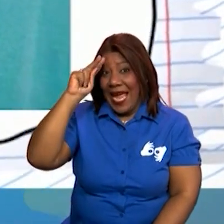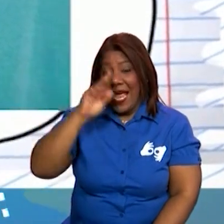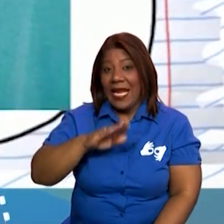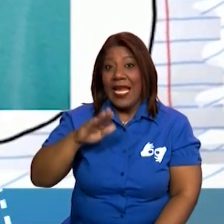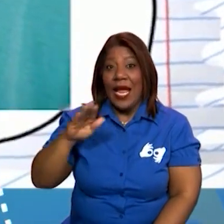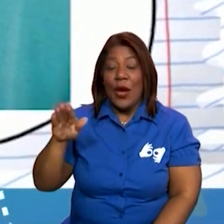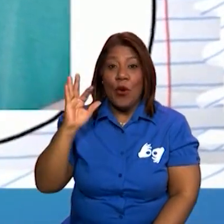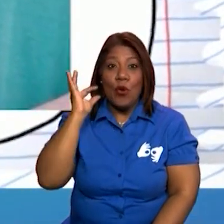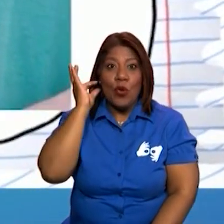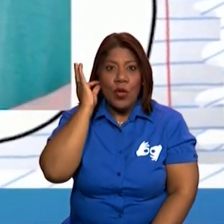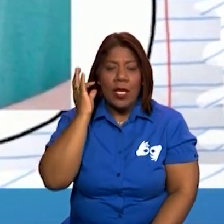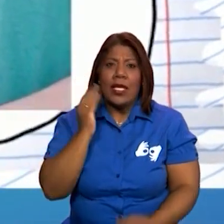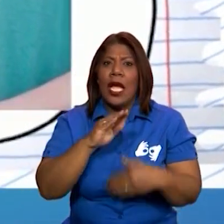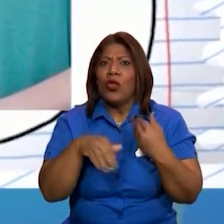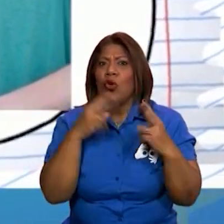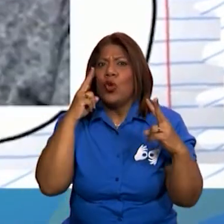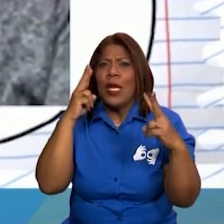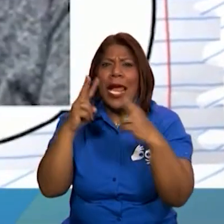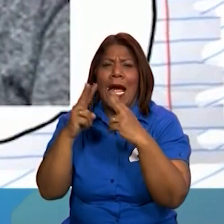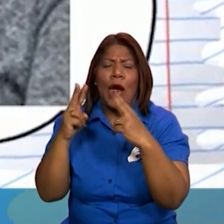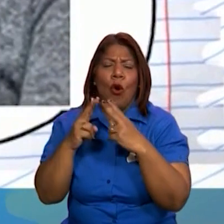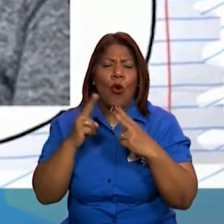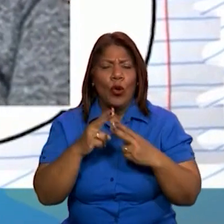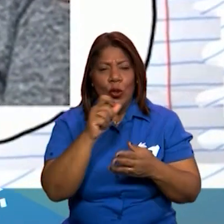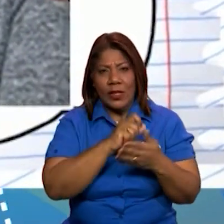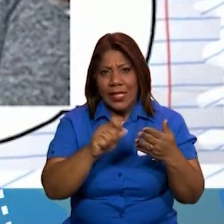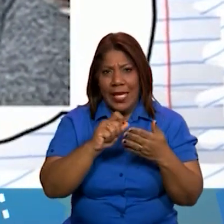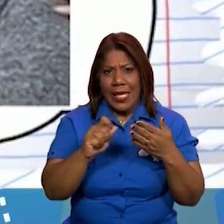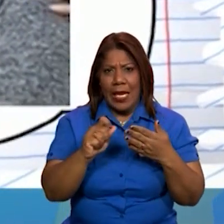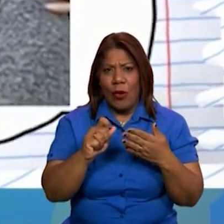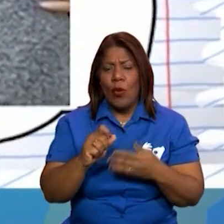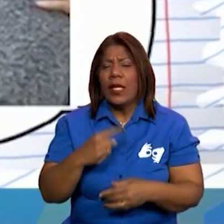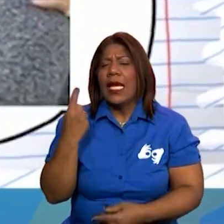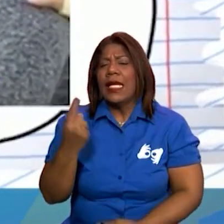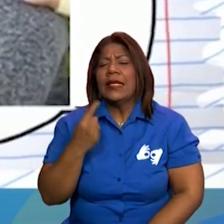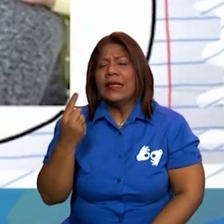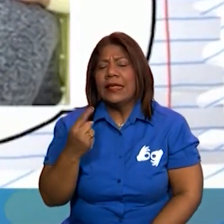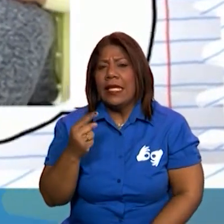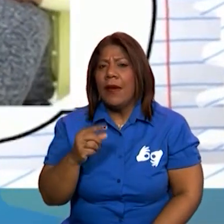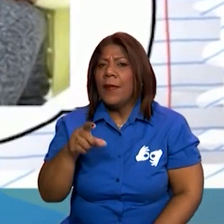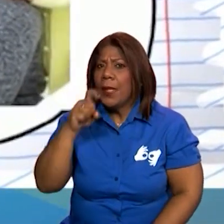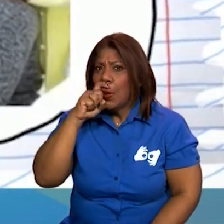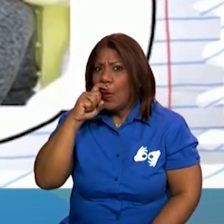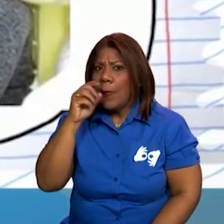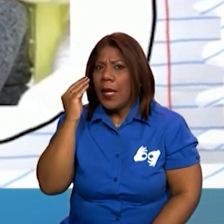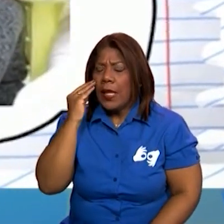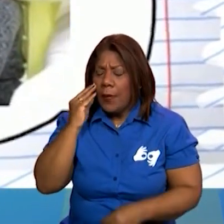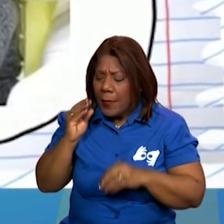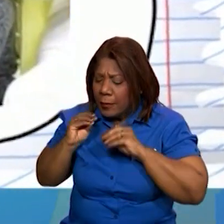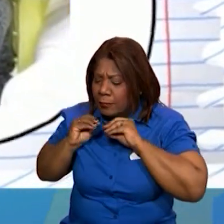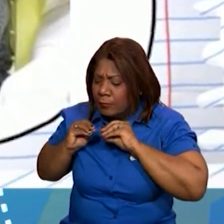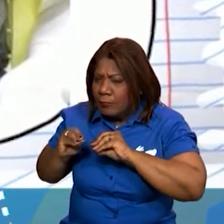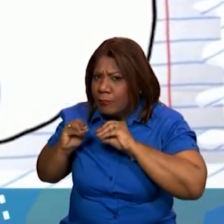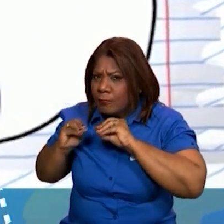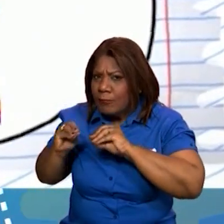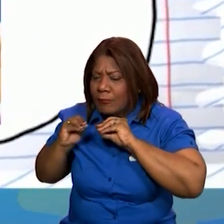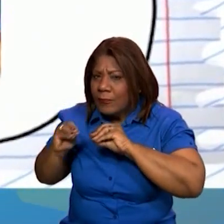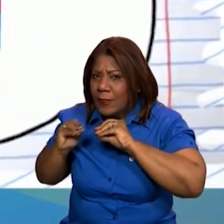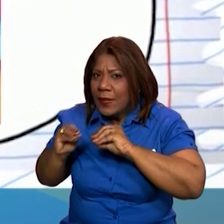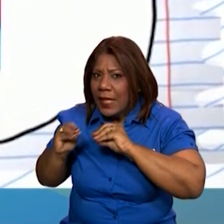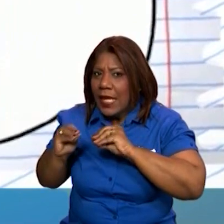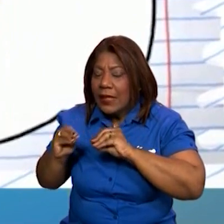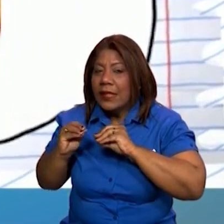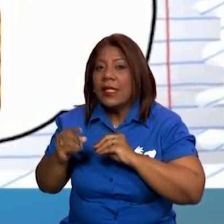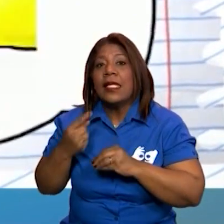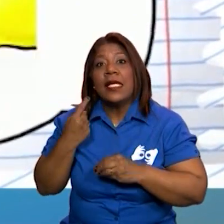muy reconocida en la escuela. Desde pequeña, sus padres le inculcaron la práctica de la